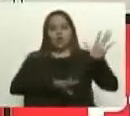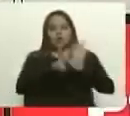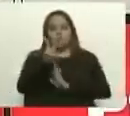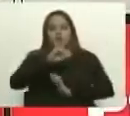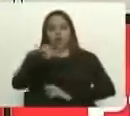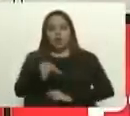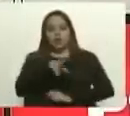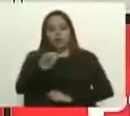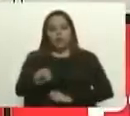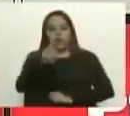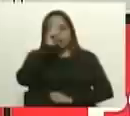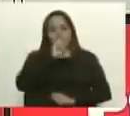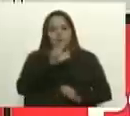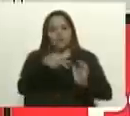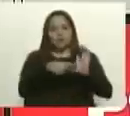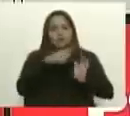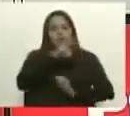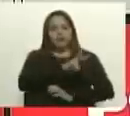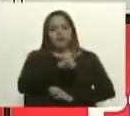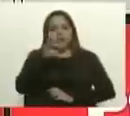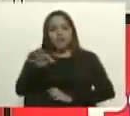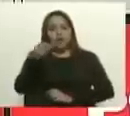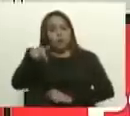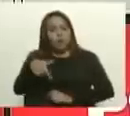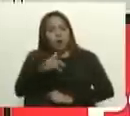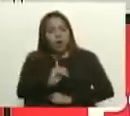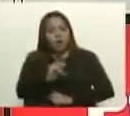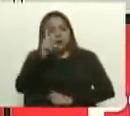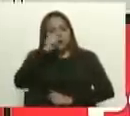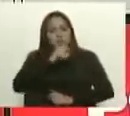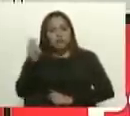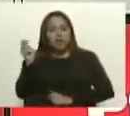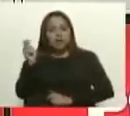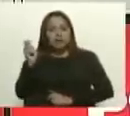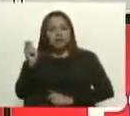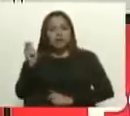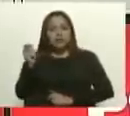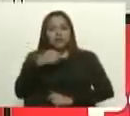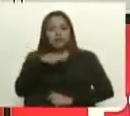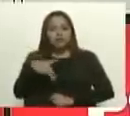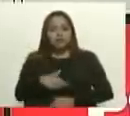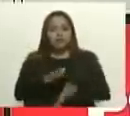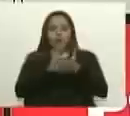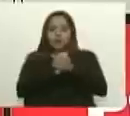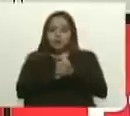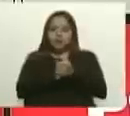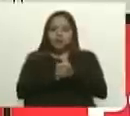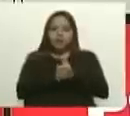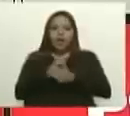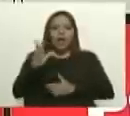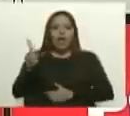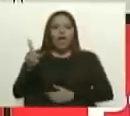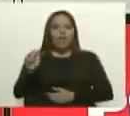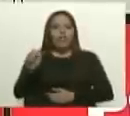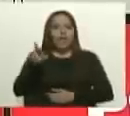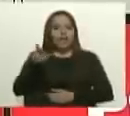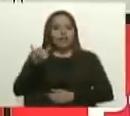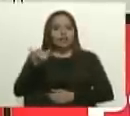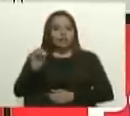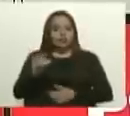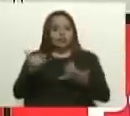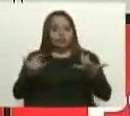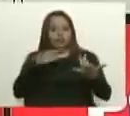junio de 2023, hoy estaría cumpliendo año nuestro querido hermano Darío Vivas, Darío